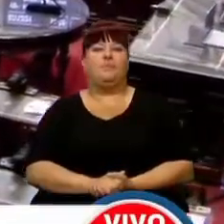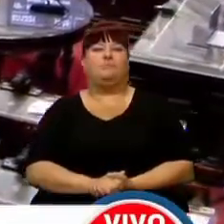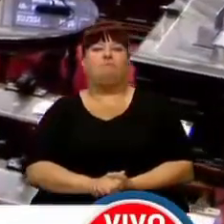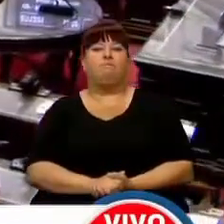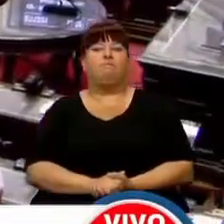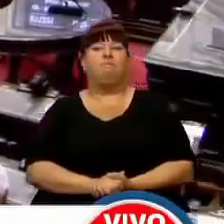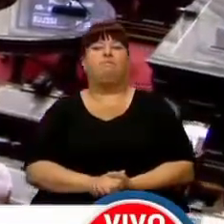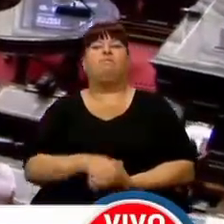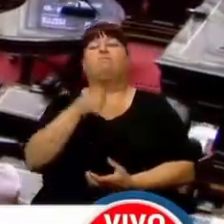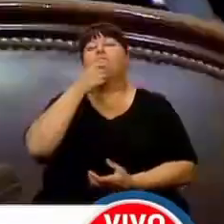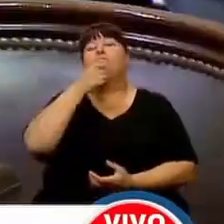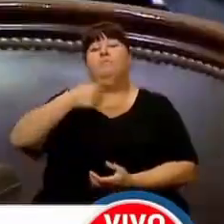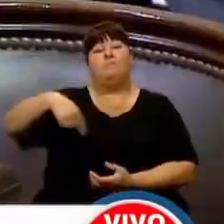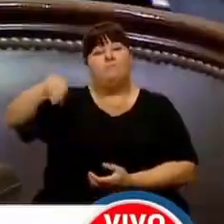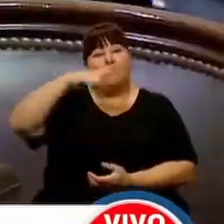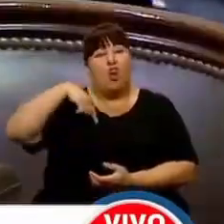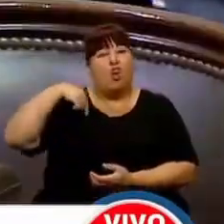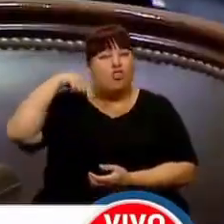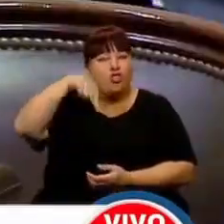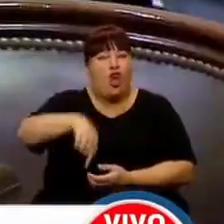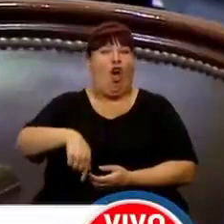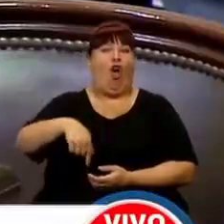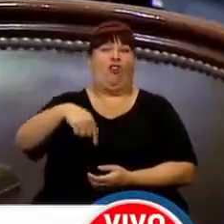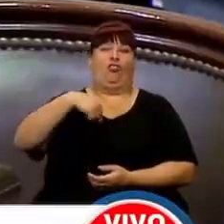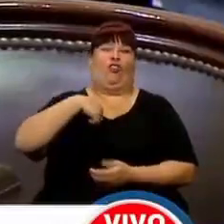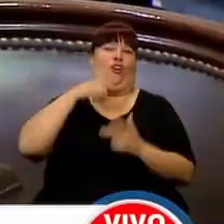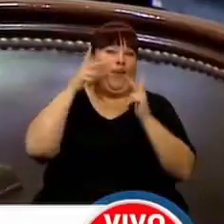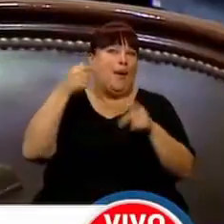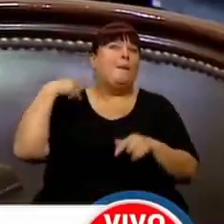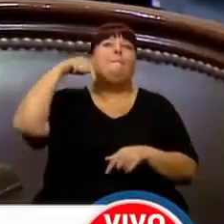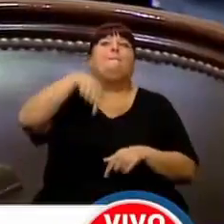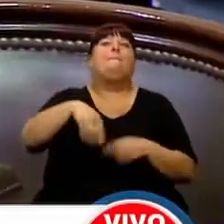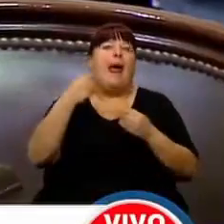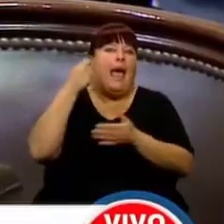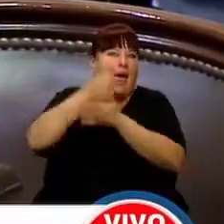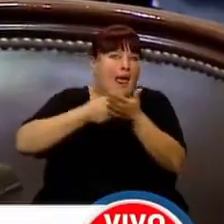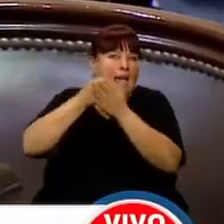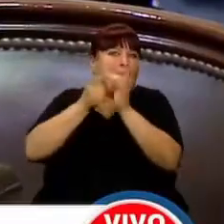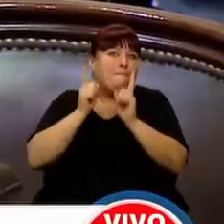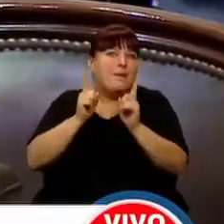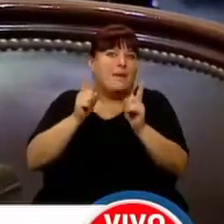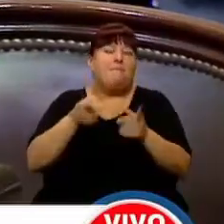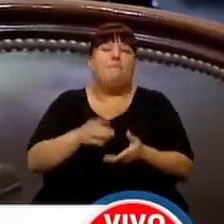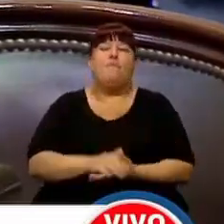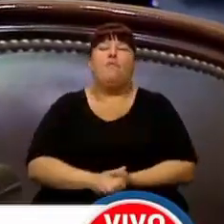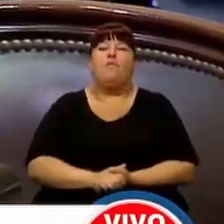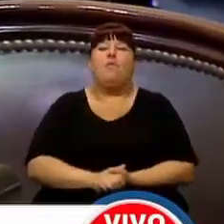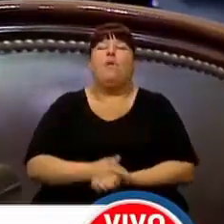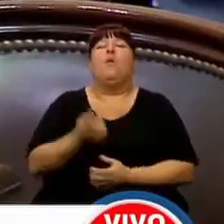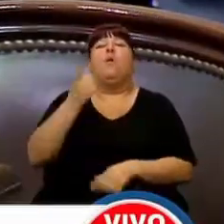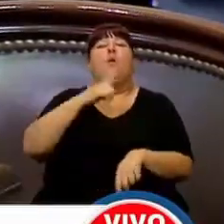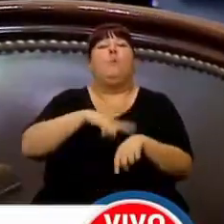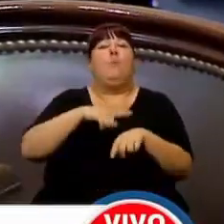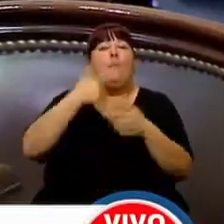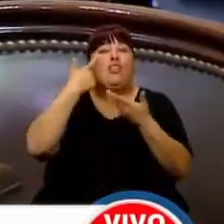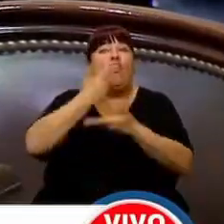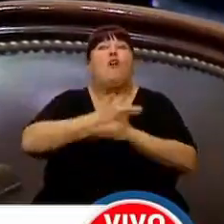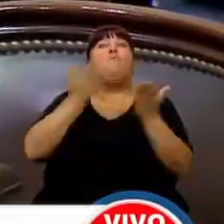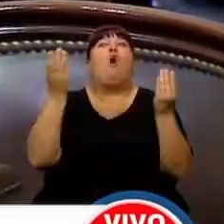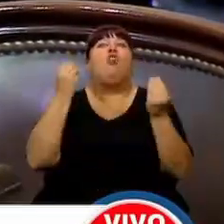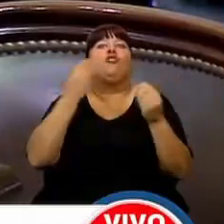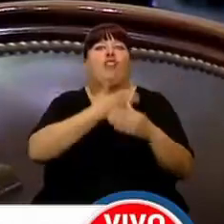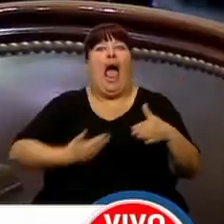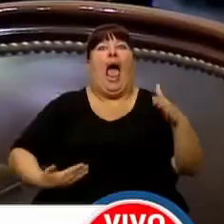que aquello por lo que venimos y decimos que venimos bregando, a la hora de cristalizar